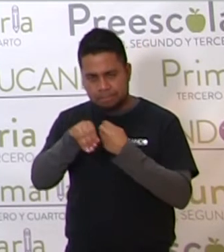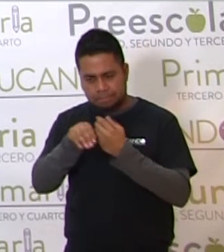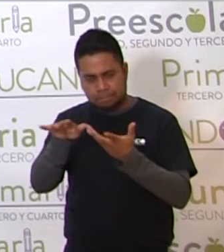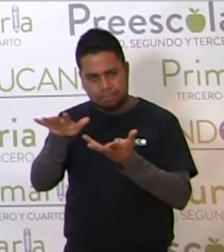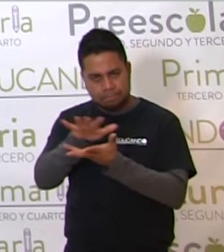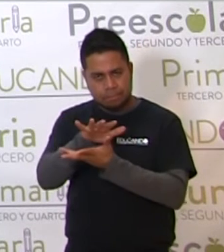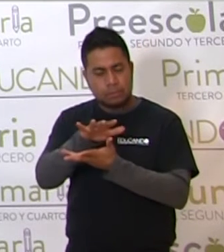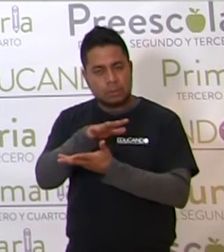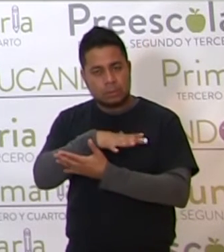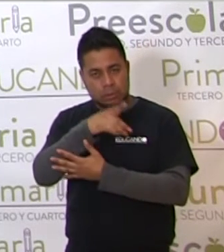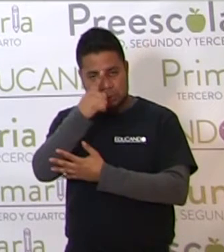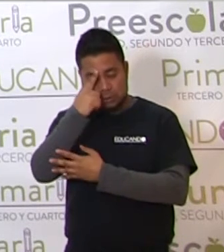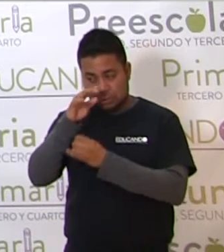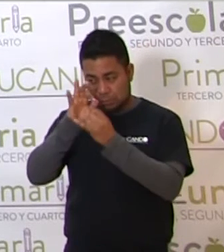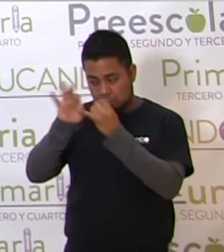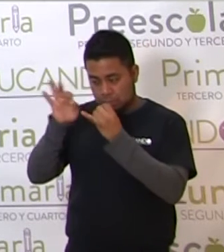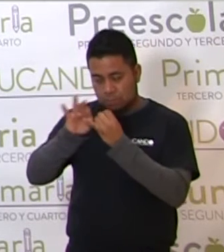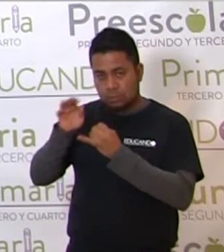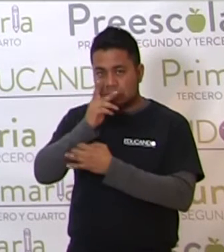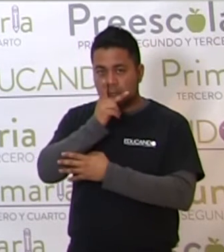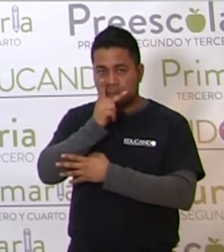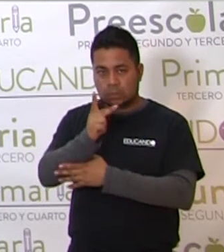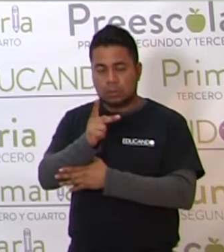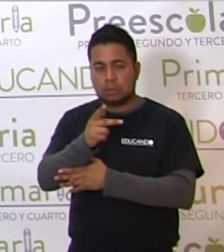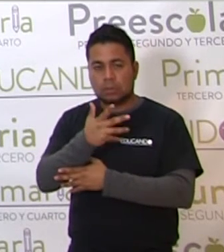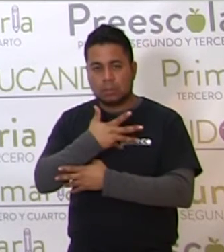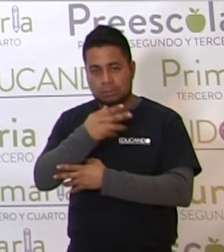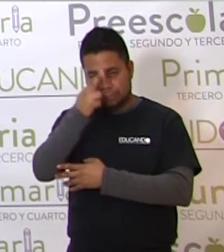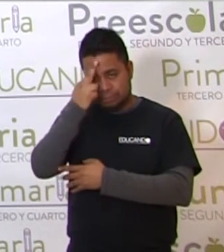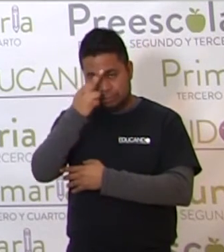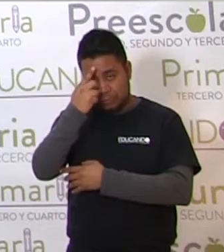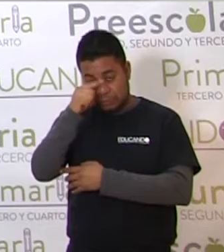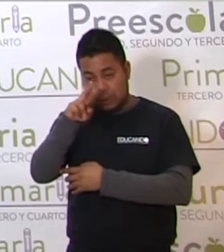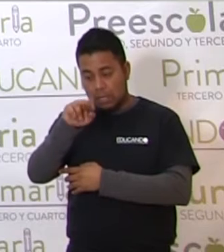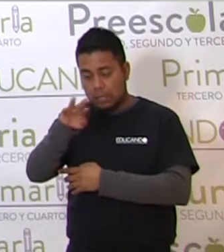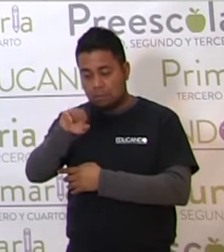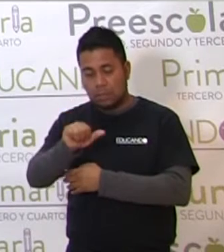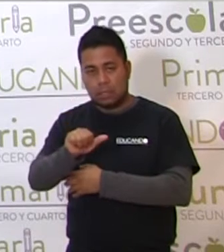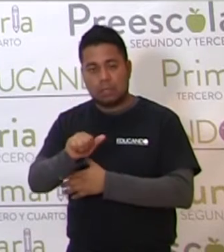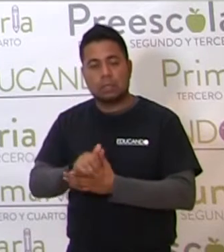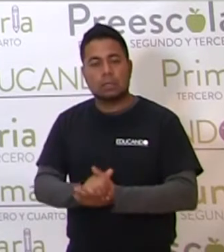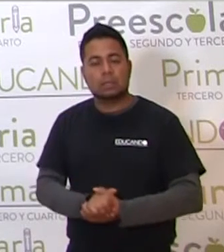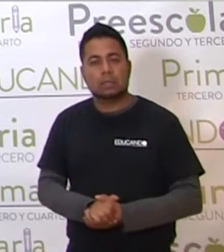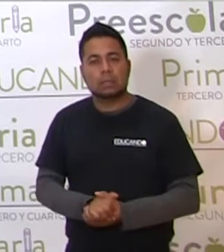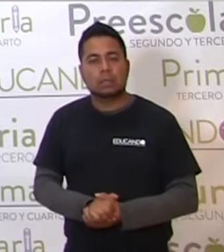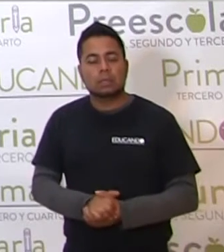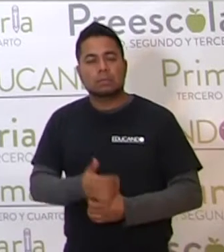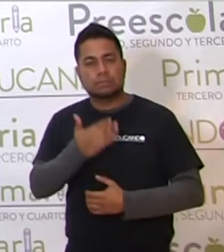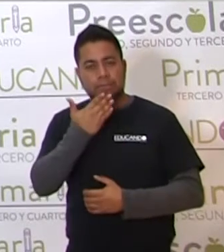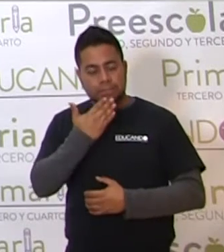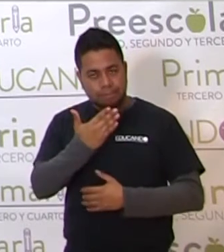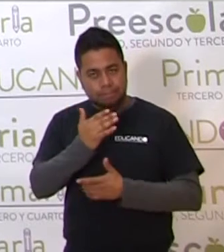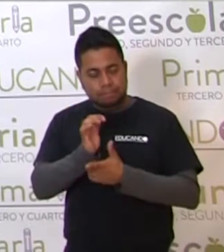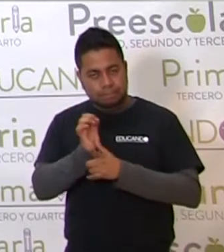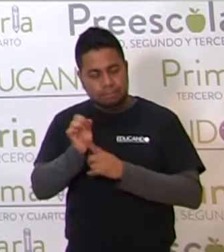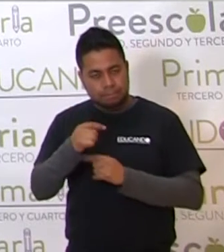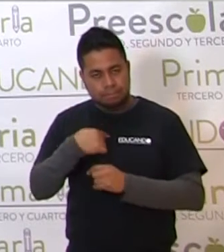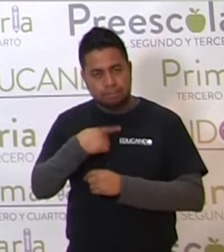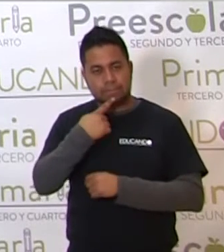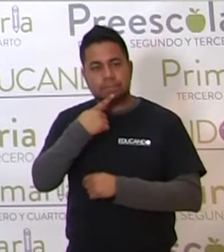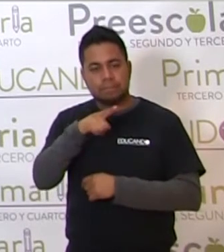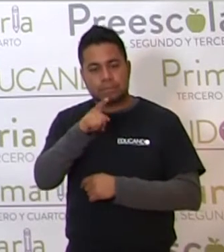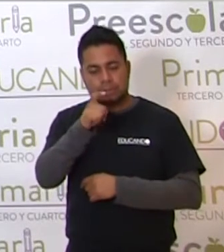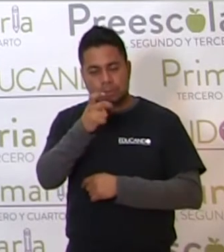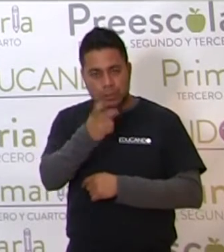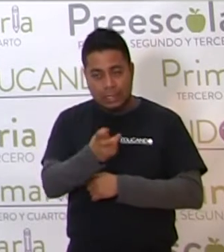consonantes en la última palabra del que es la rima Entonces nos estamos refiriendo a que